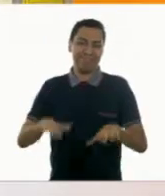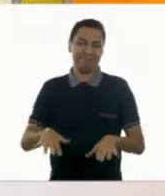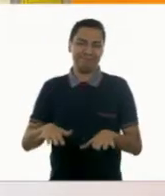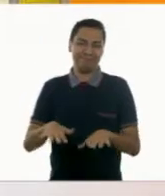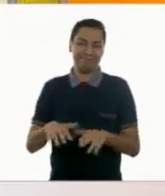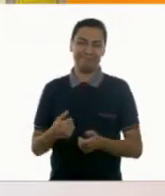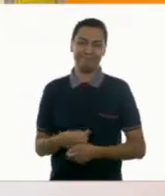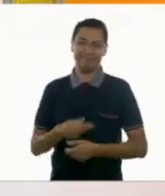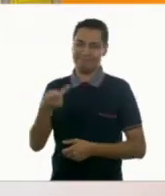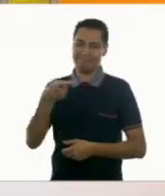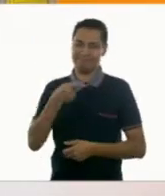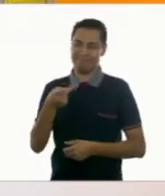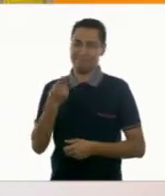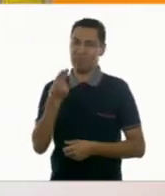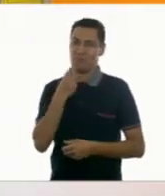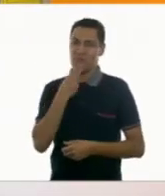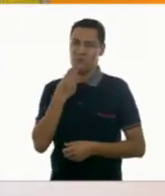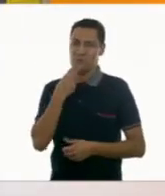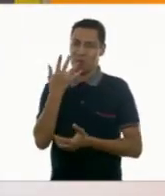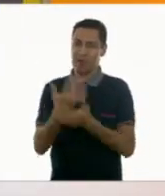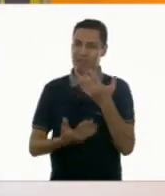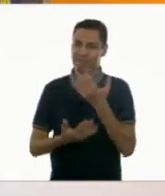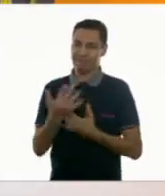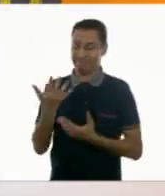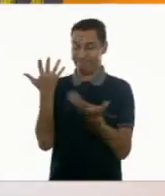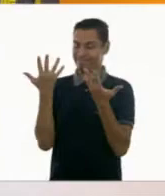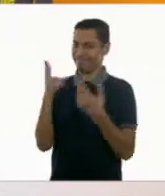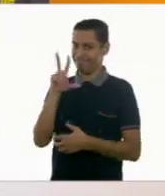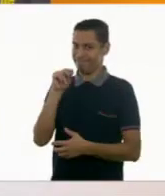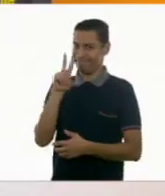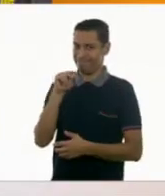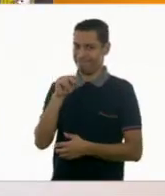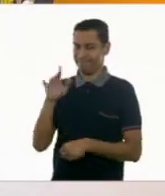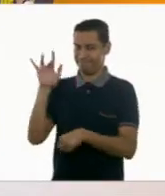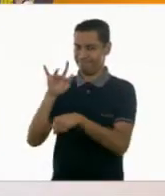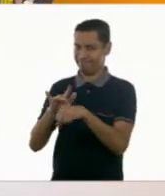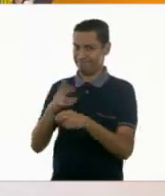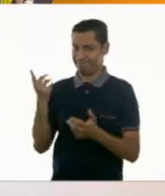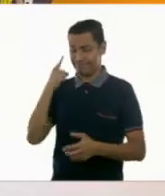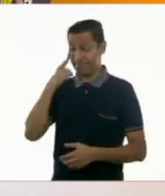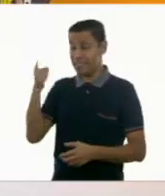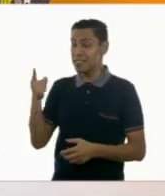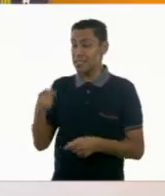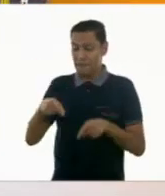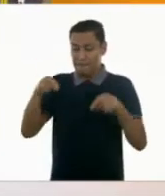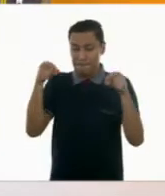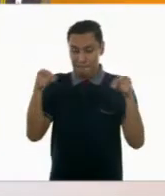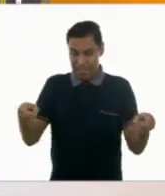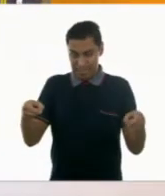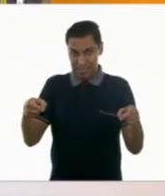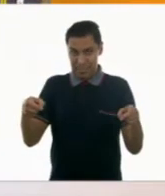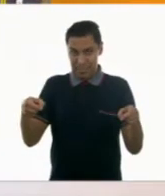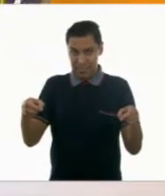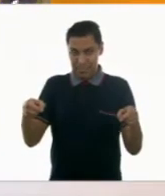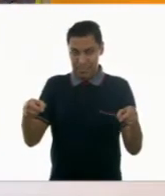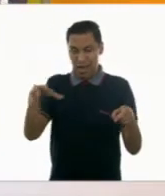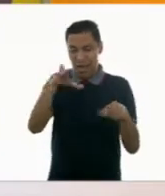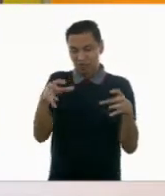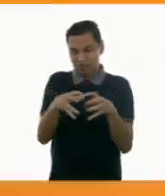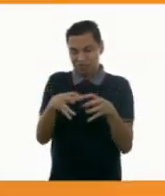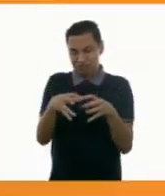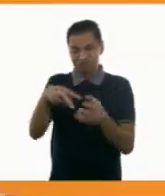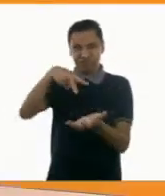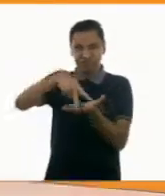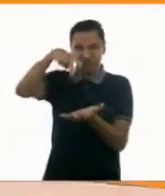No, vamos de nuevo, inténtalo. Sin tocarla. Se coloca en medio de las piernas, exacto, y saltamos.